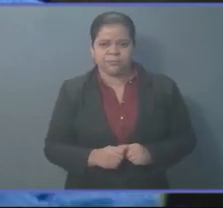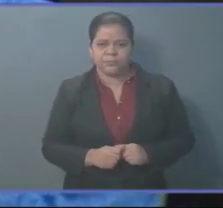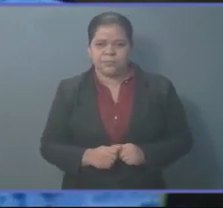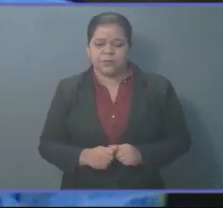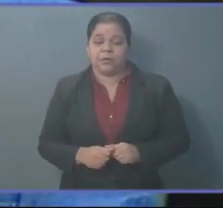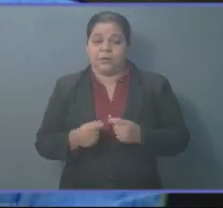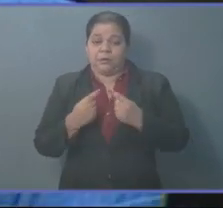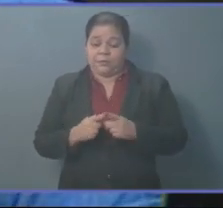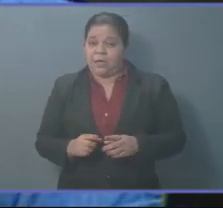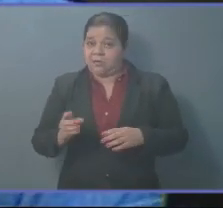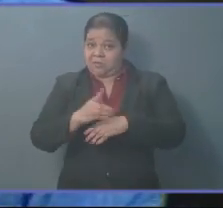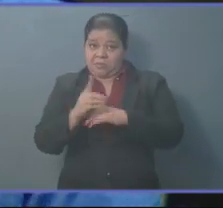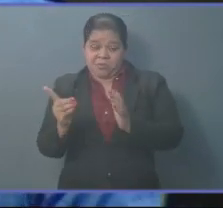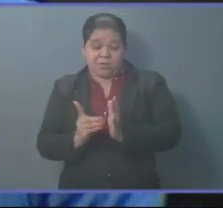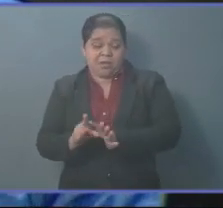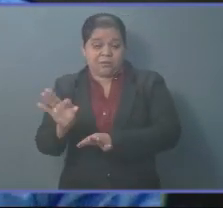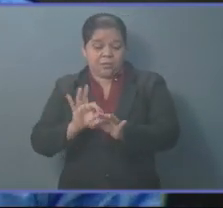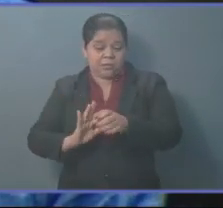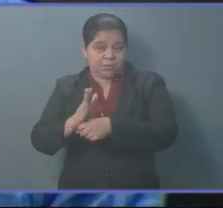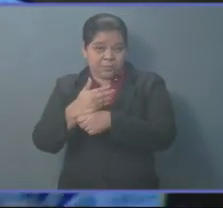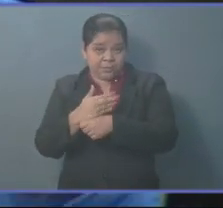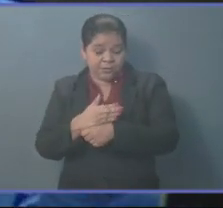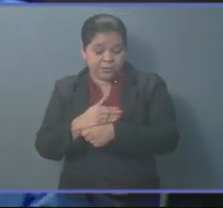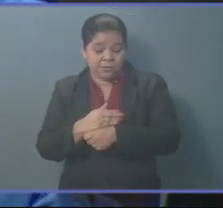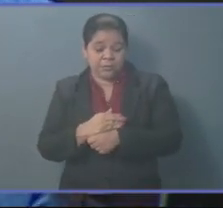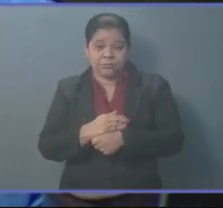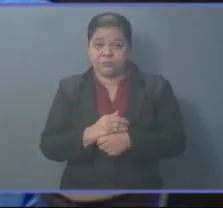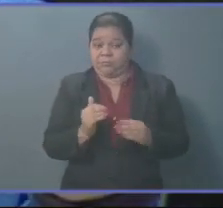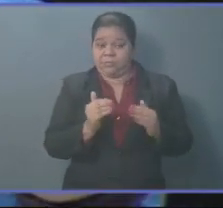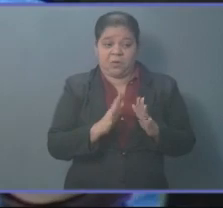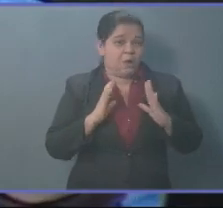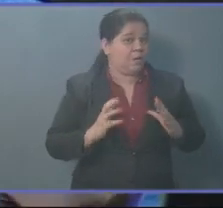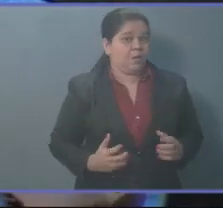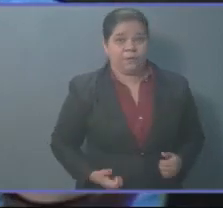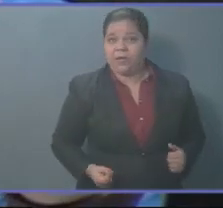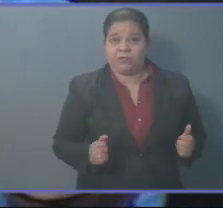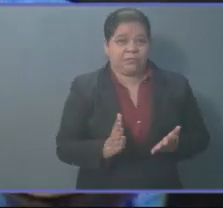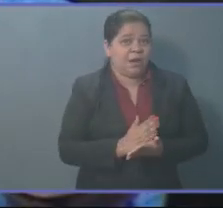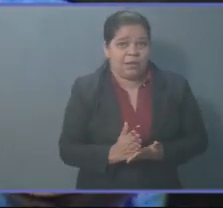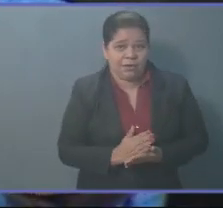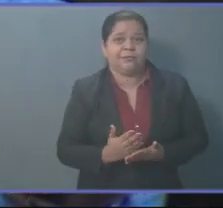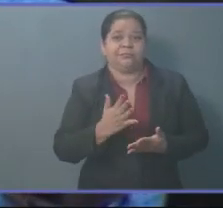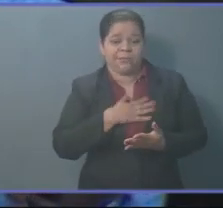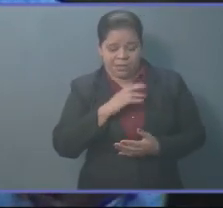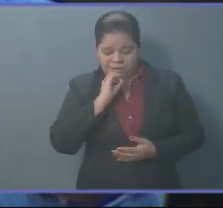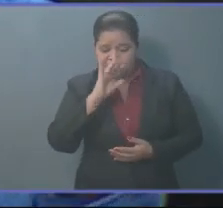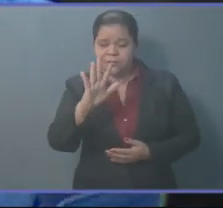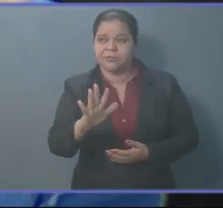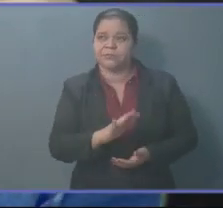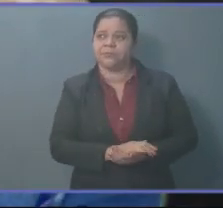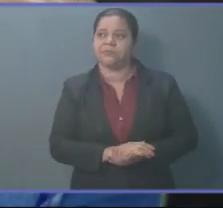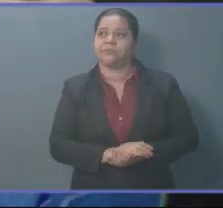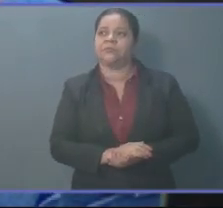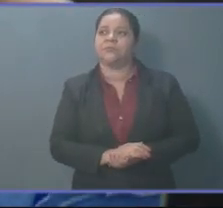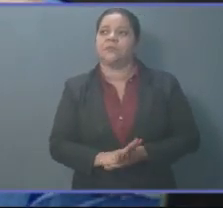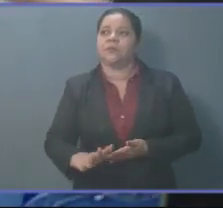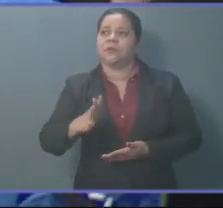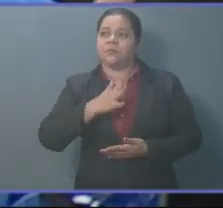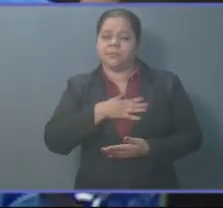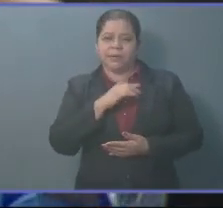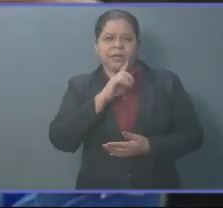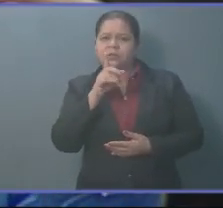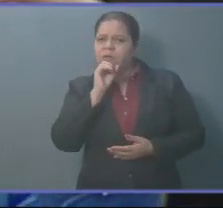Ni los diputados de algunas fracciones, ni tampoco el gobierno. Y eso lo quiero decir. Yo no estoy dando un voto